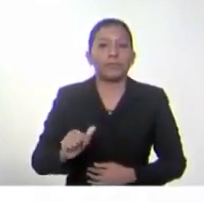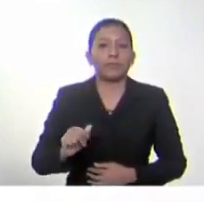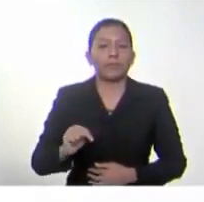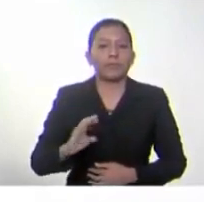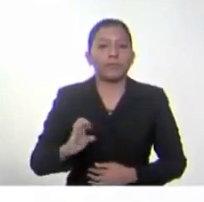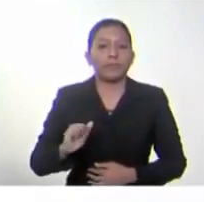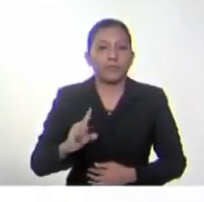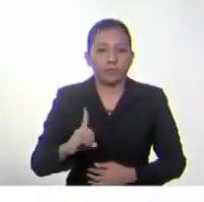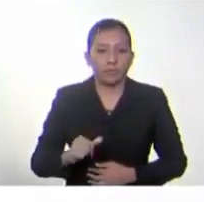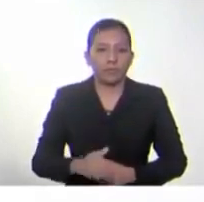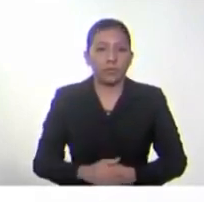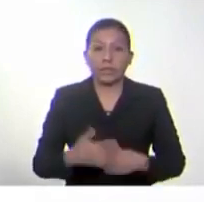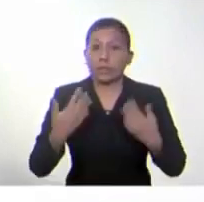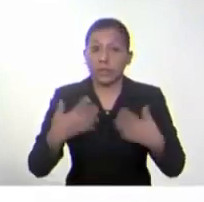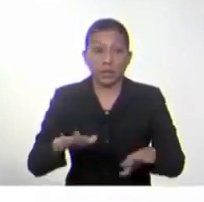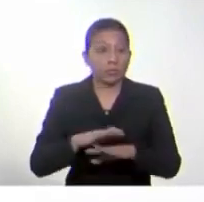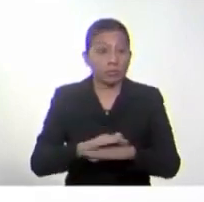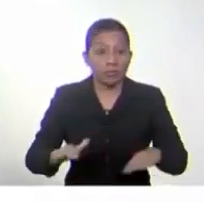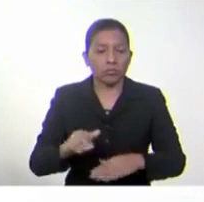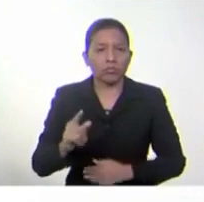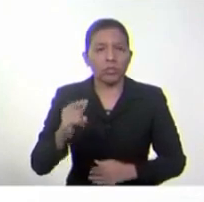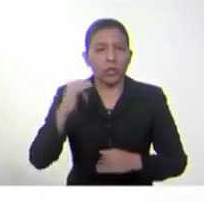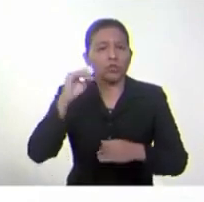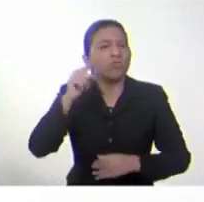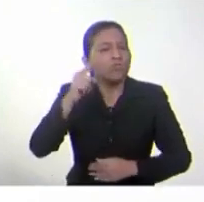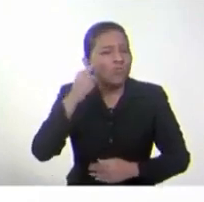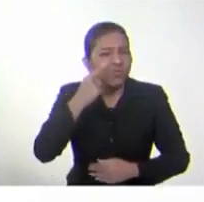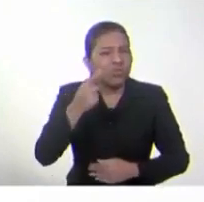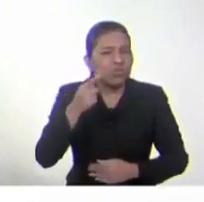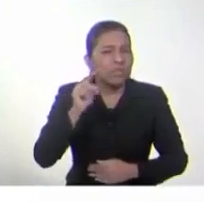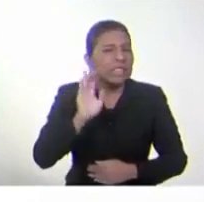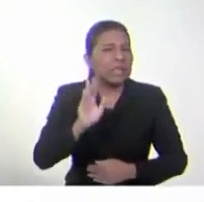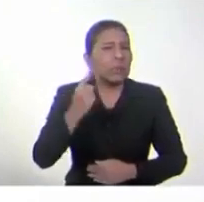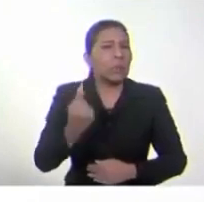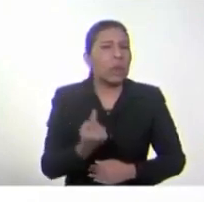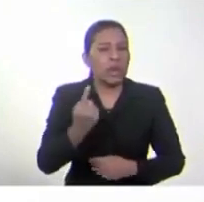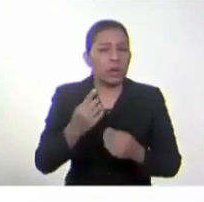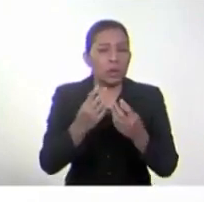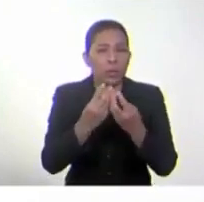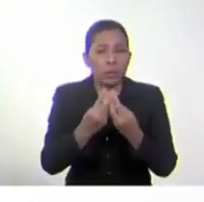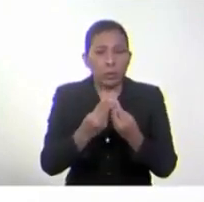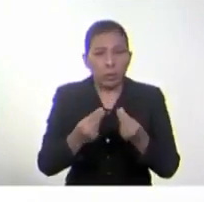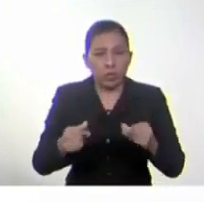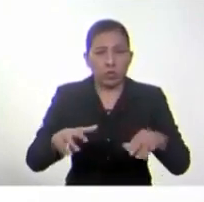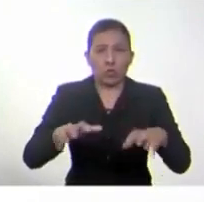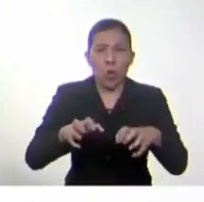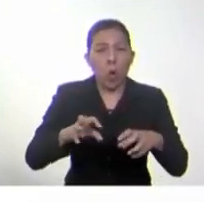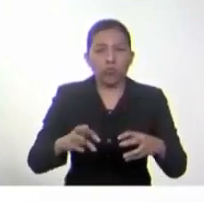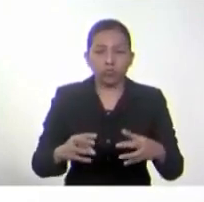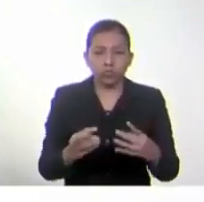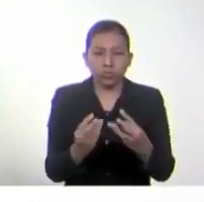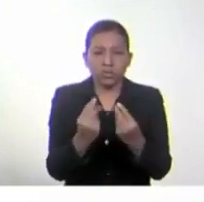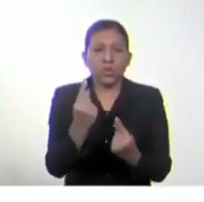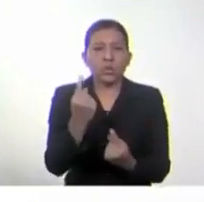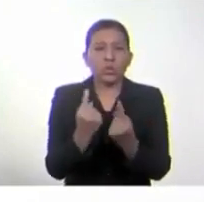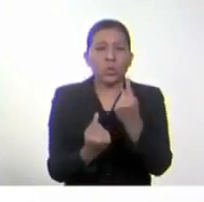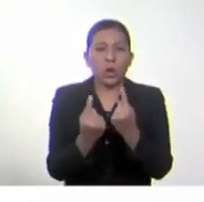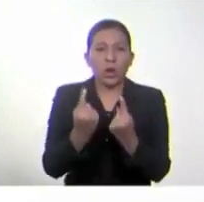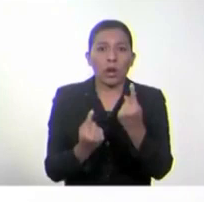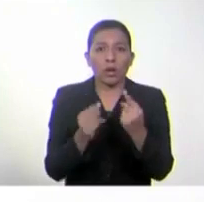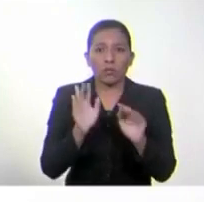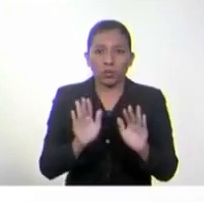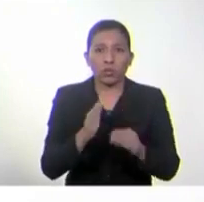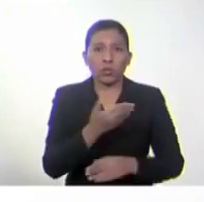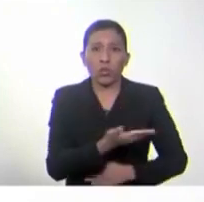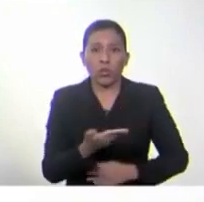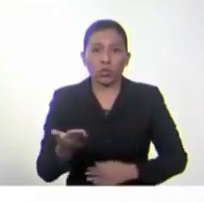último, especificar los estados de la materia. La ecuación final también debe indicar el estado físico de cada